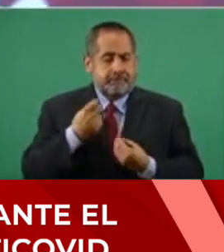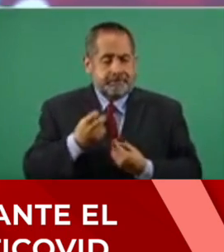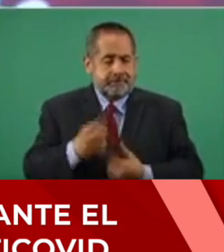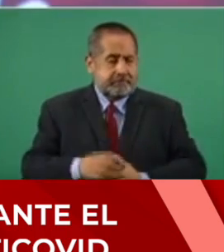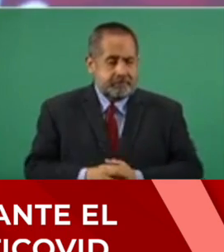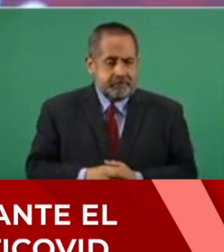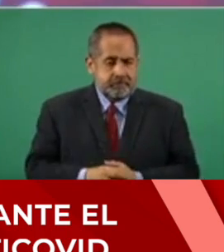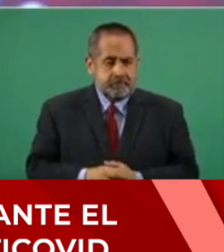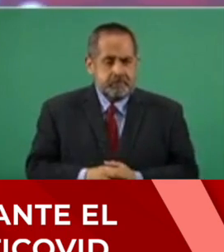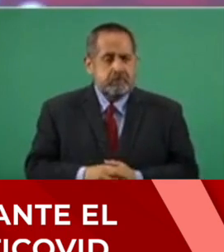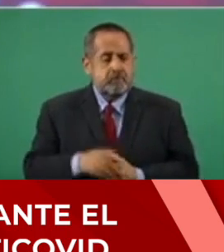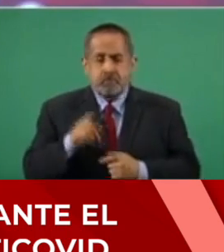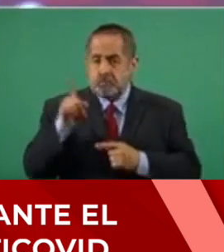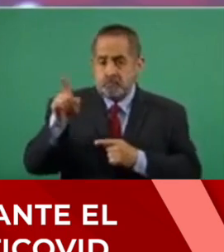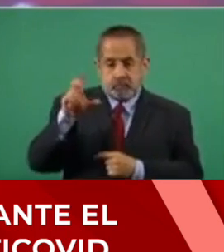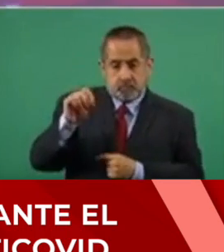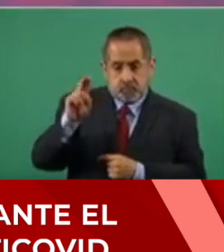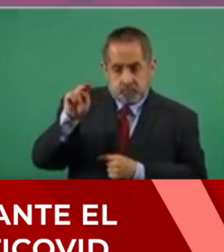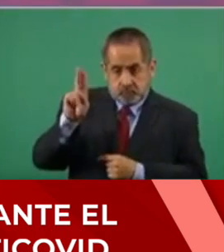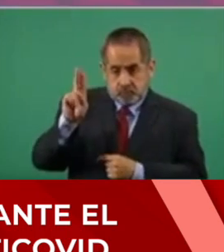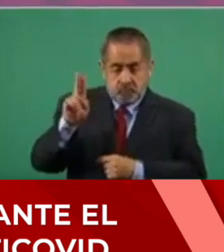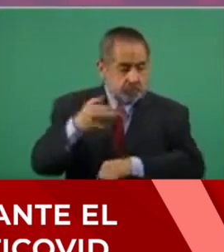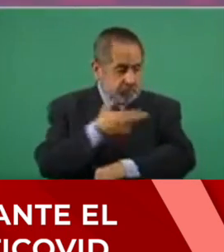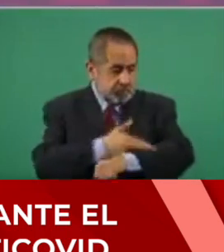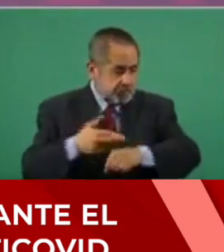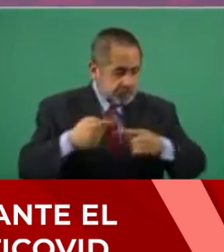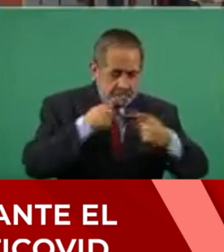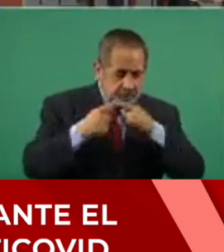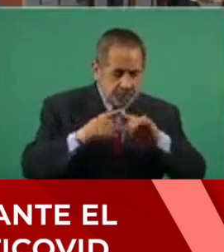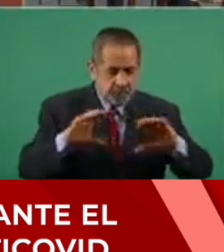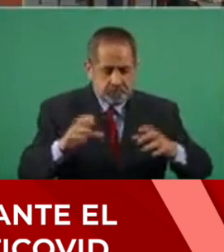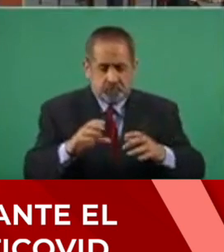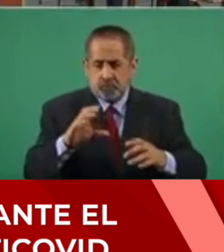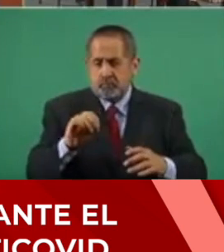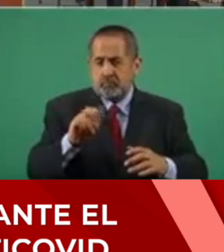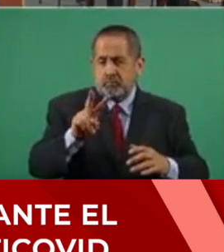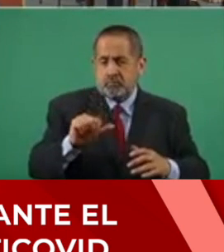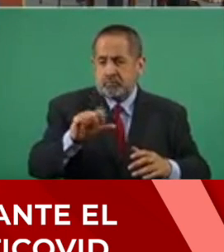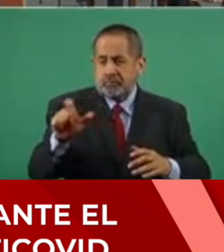se cree un mecanismo en la onu pero no está funcionando